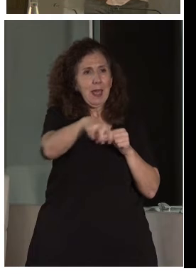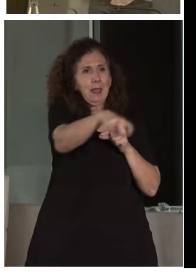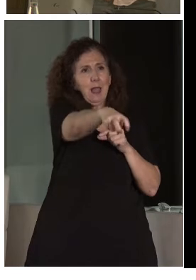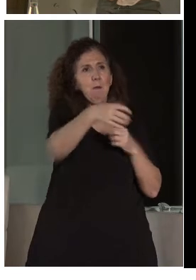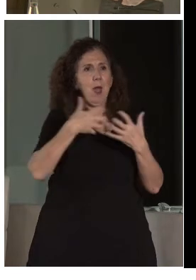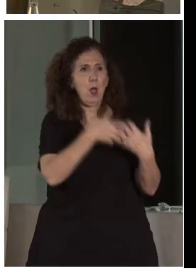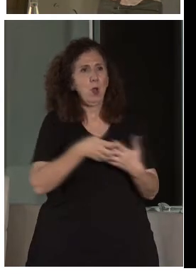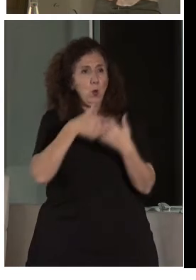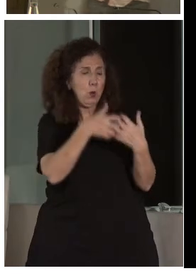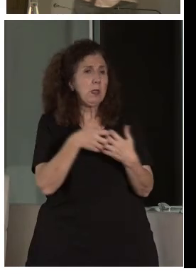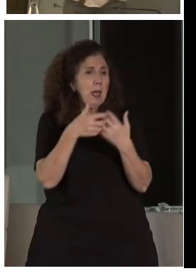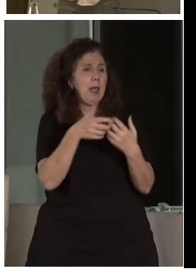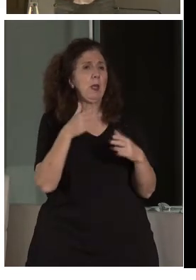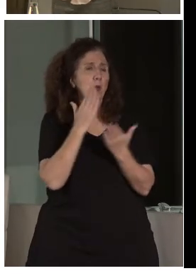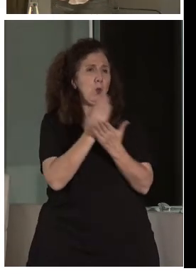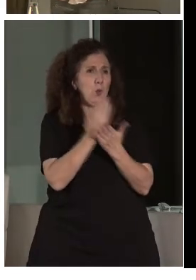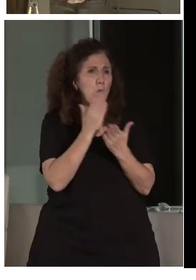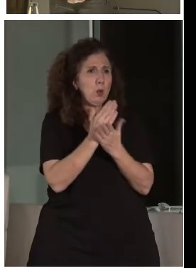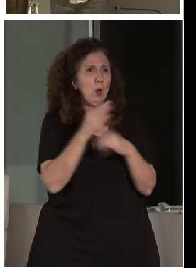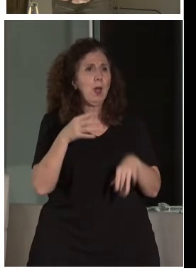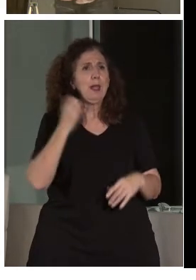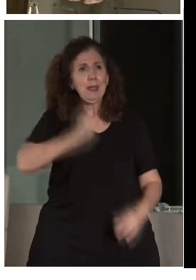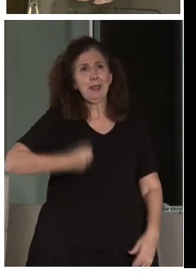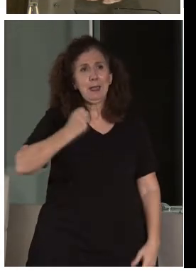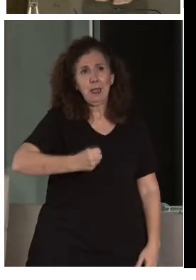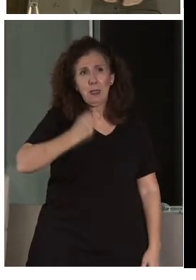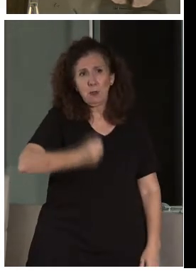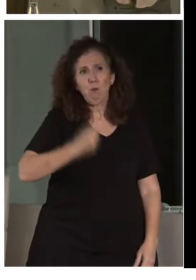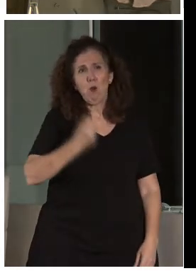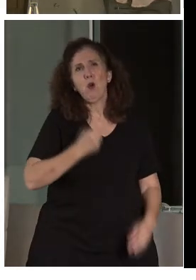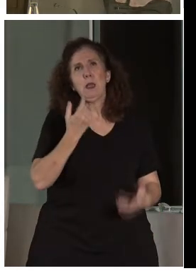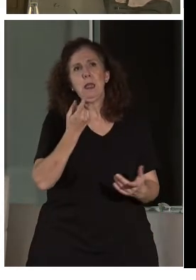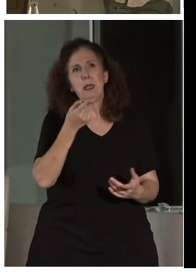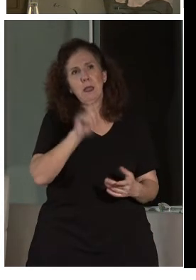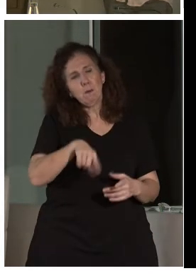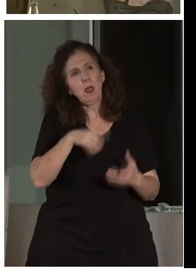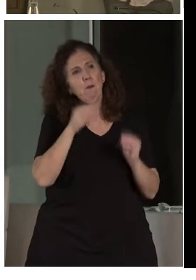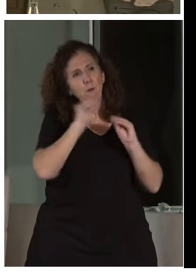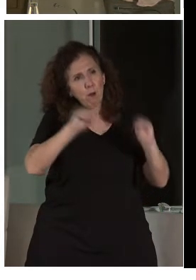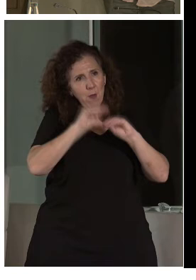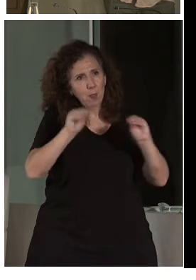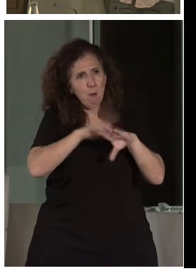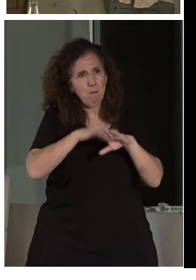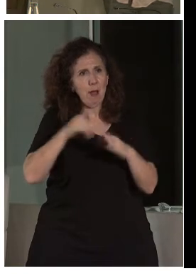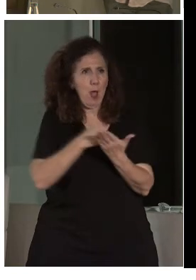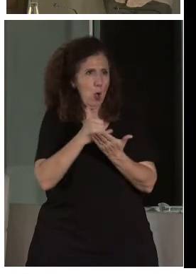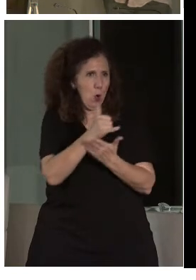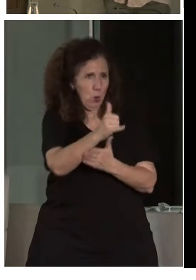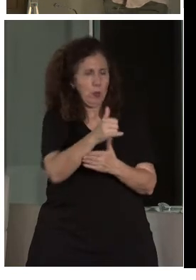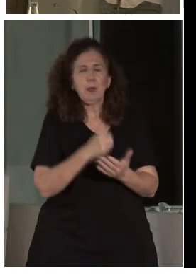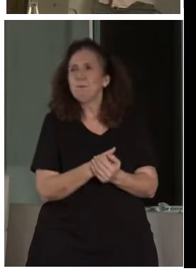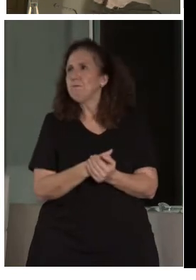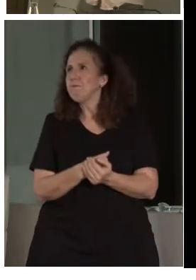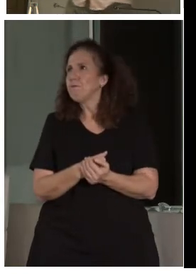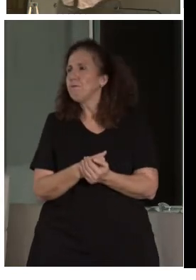un curso de senderismo, o sea, de senderismo con Yolet, rutas y cursos de formación en octubre, ¿vale? Que hicimos. Pero esto estamos hablando también de hace ya tiempo, ¿ok? O